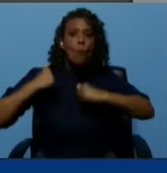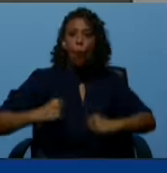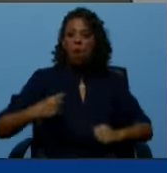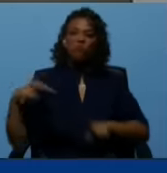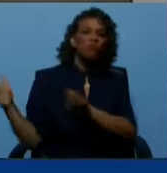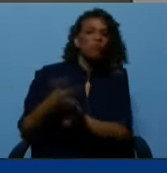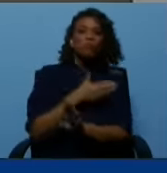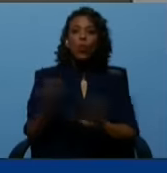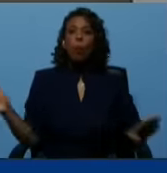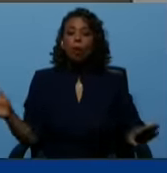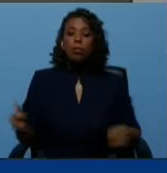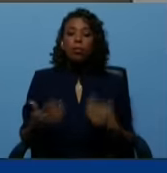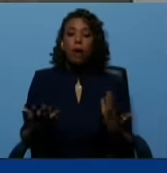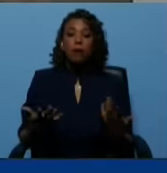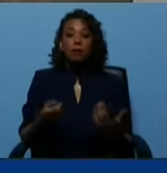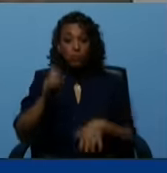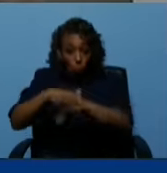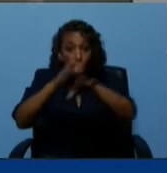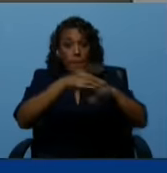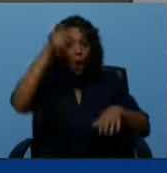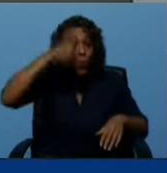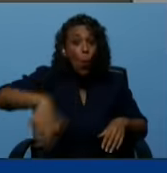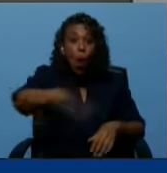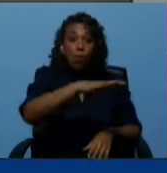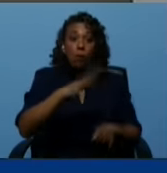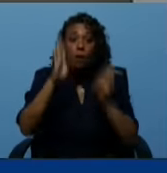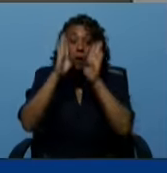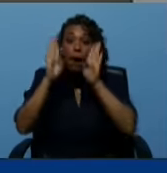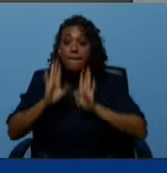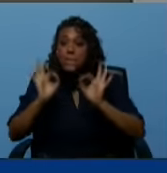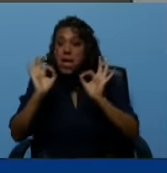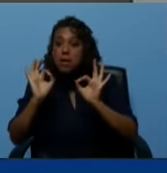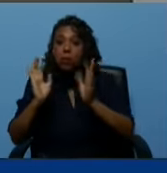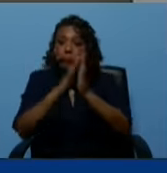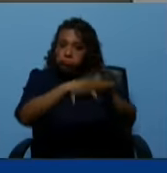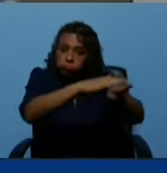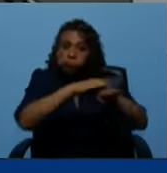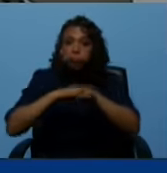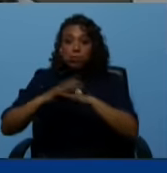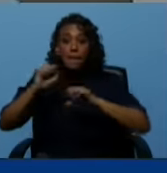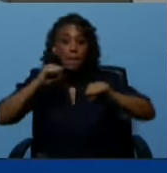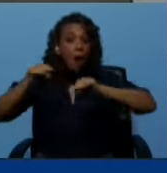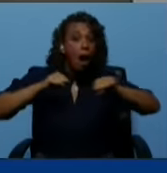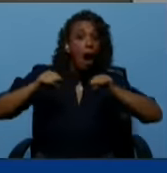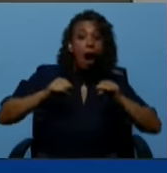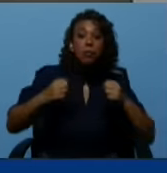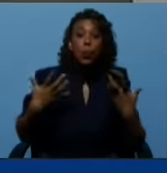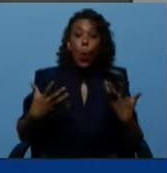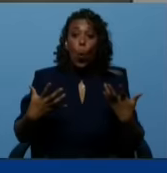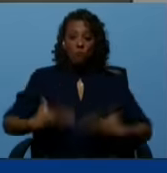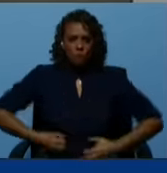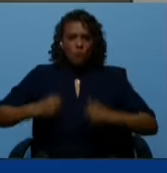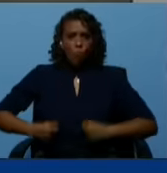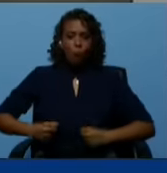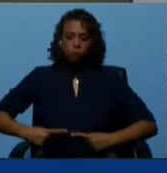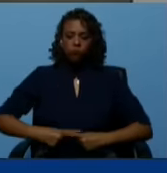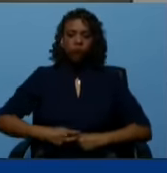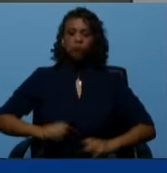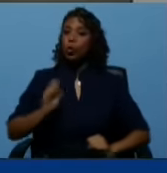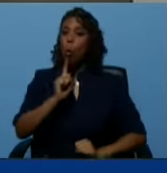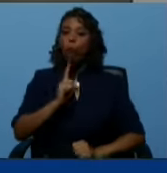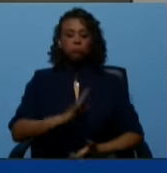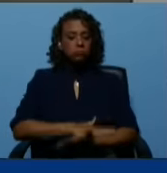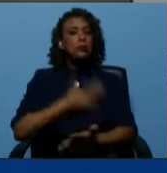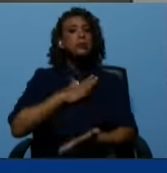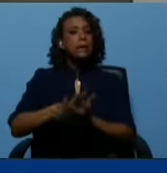Yo le dije al pueblo, todo el mundo preparado, como siempre le digo, nervios de acero,